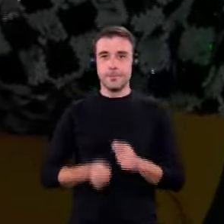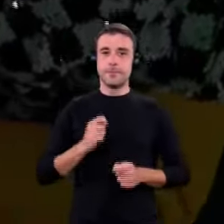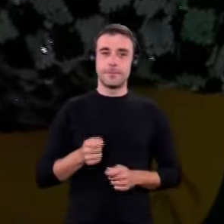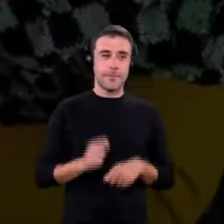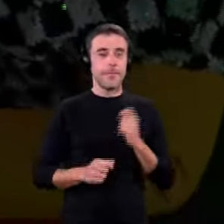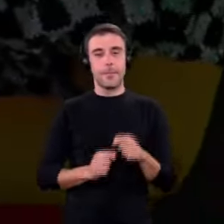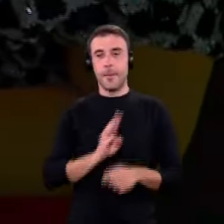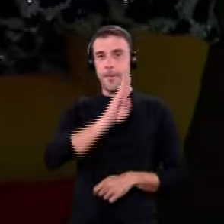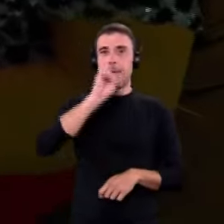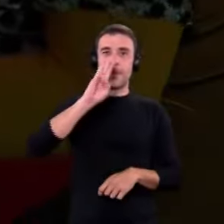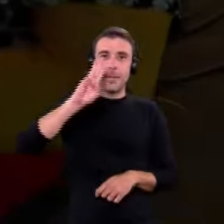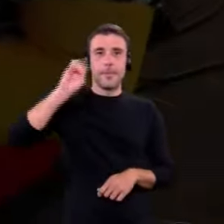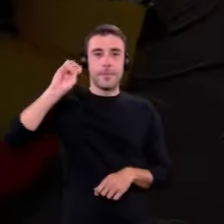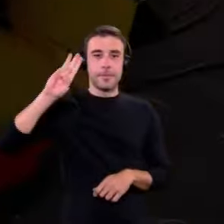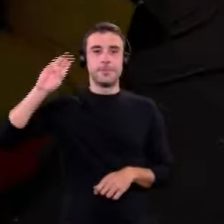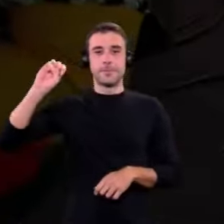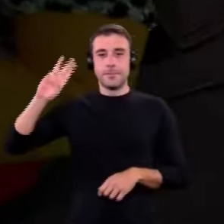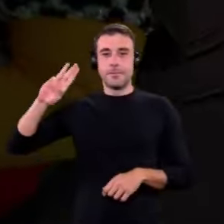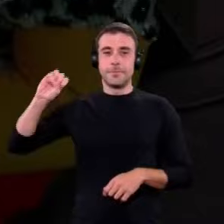Pa, pa, pa, pa.